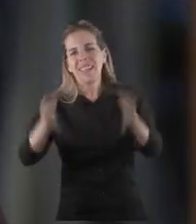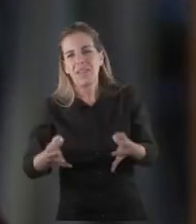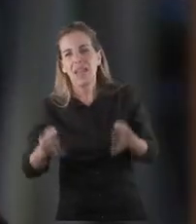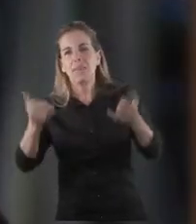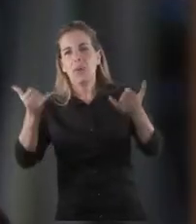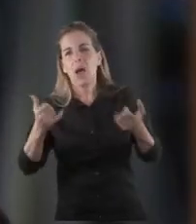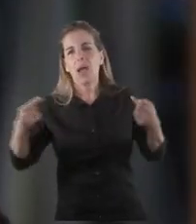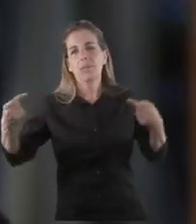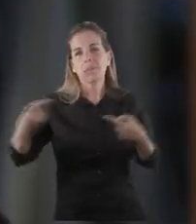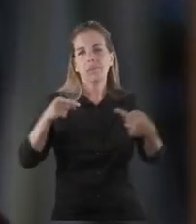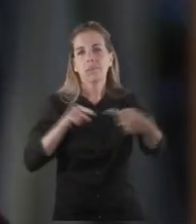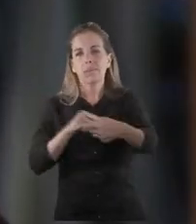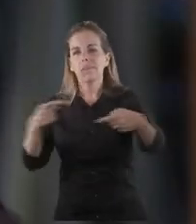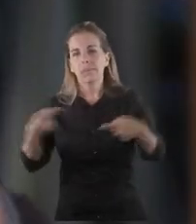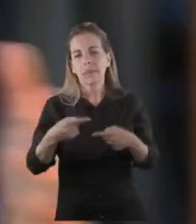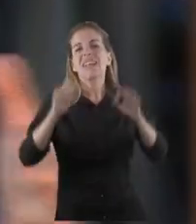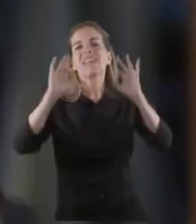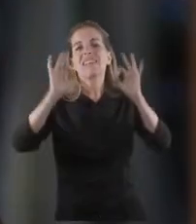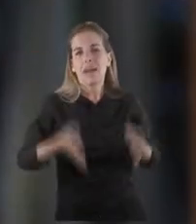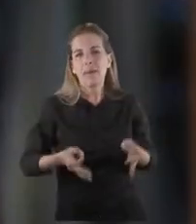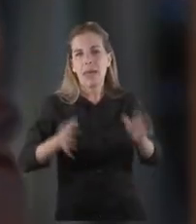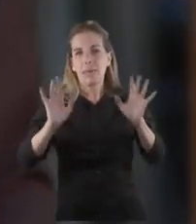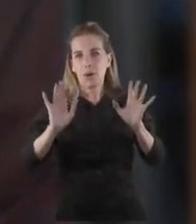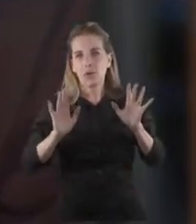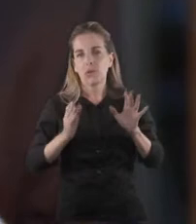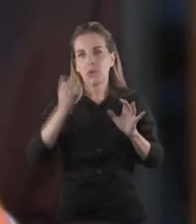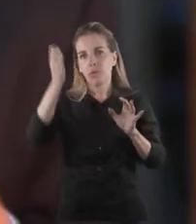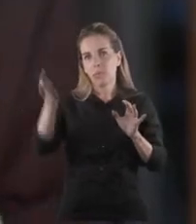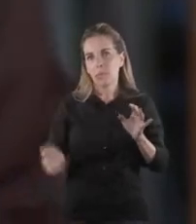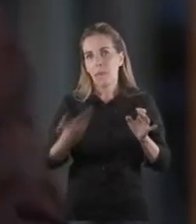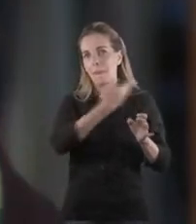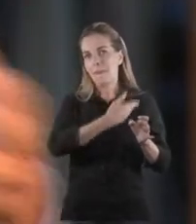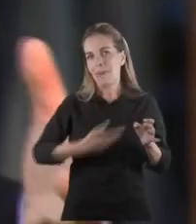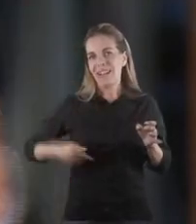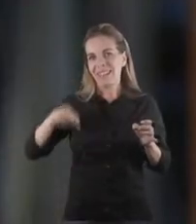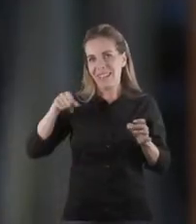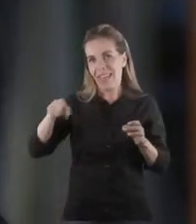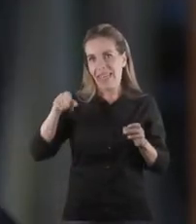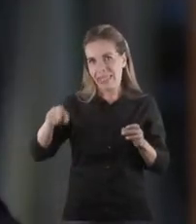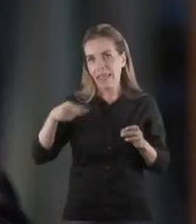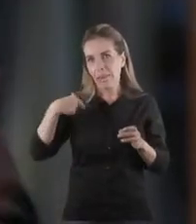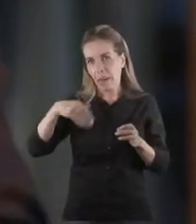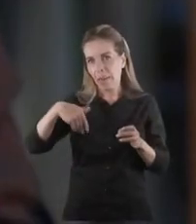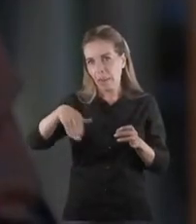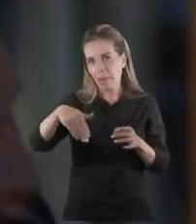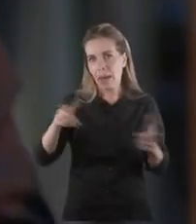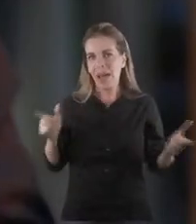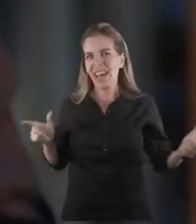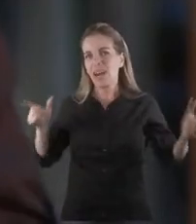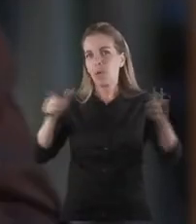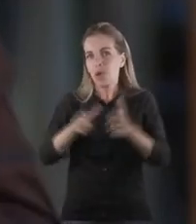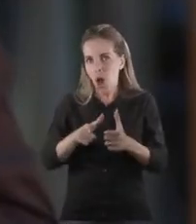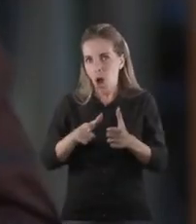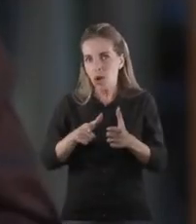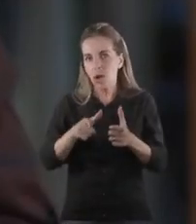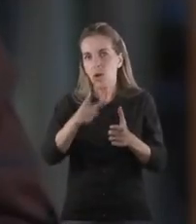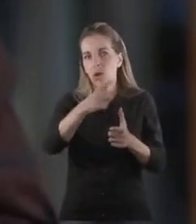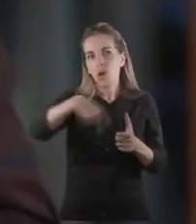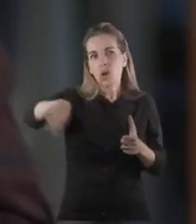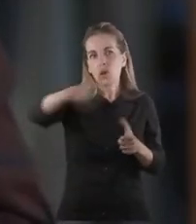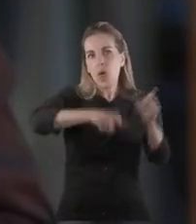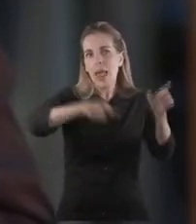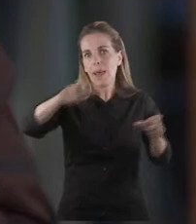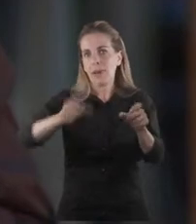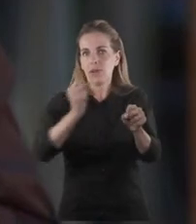conocimiento y que el señor presidente va a tener una mesa de cercanía, una reunión de cercanía con los trabajadores.